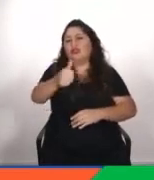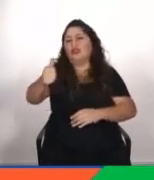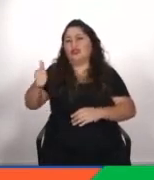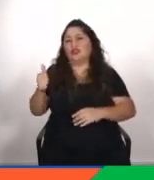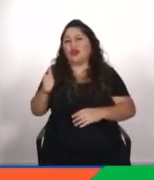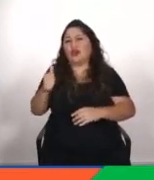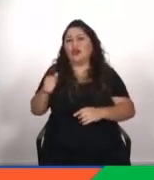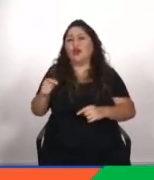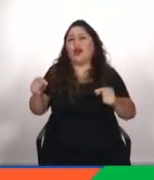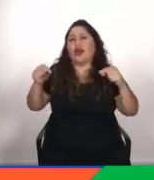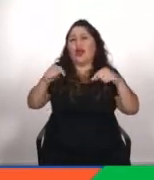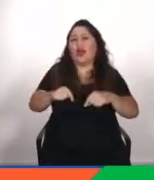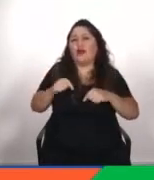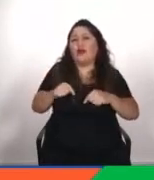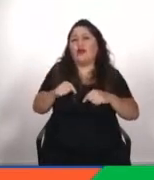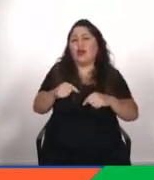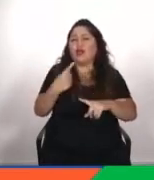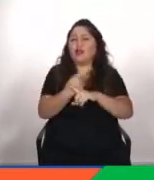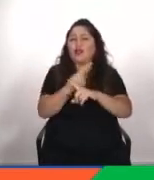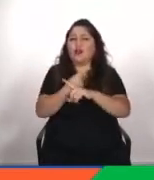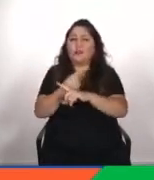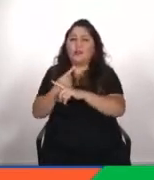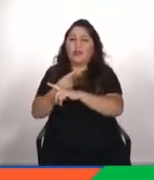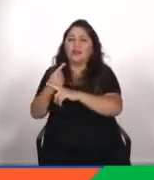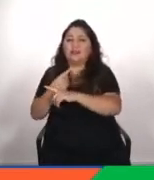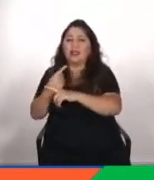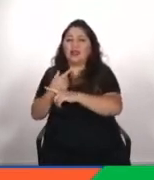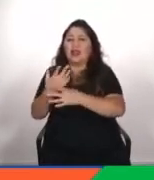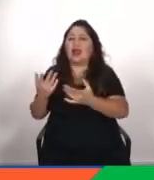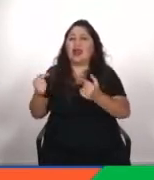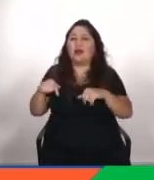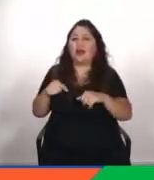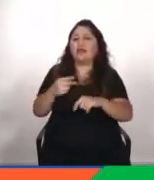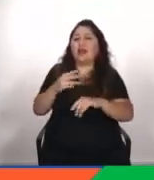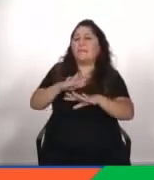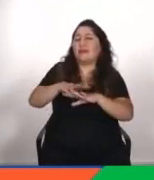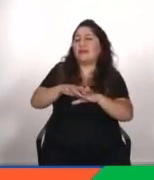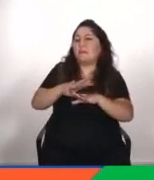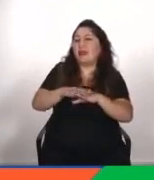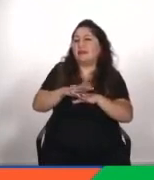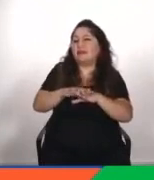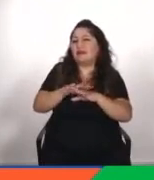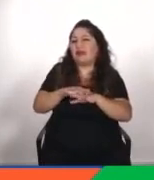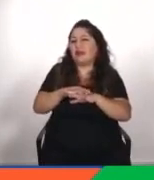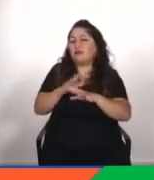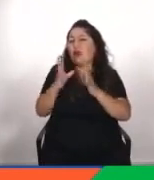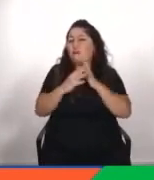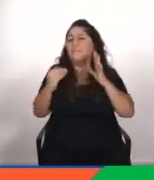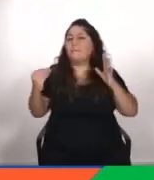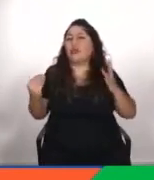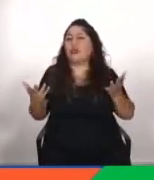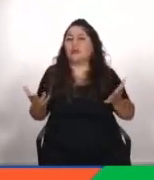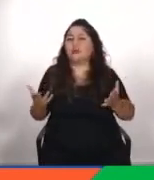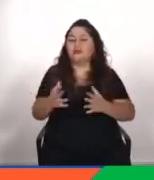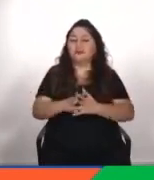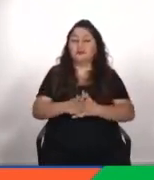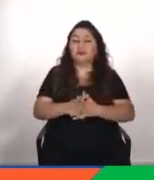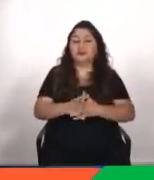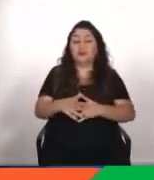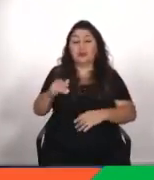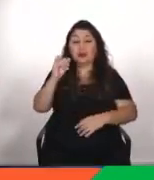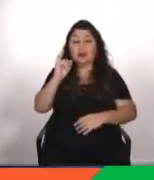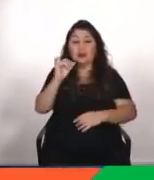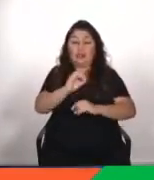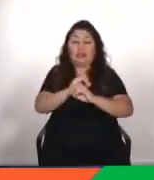mundo habla de la exponencial y como que de repente las matemáticas de nuevo se volvieron contingentes con todas estas cifras. Sí, está claro